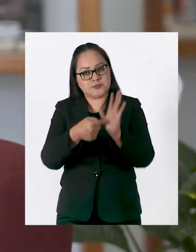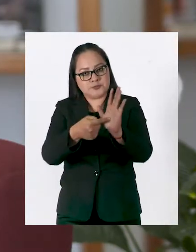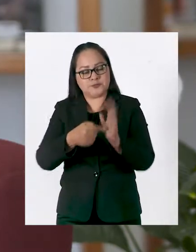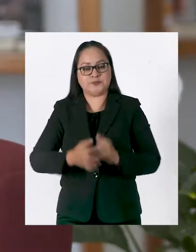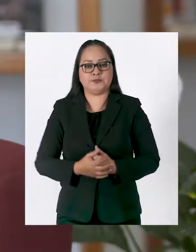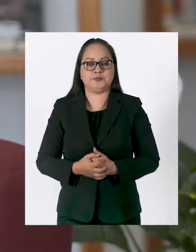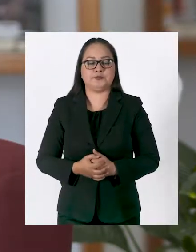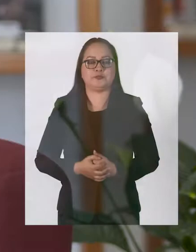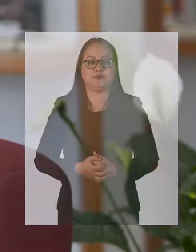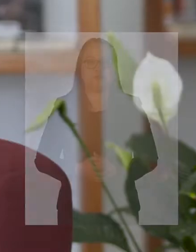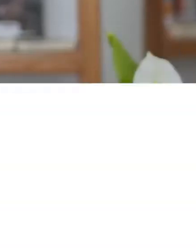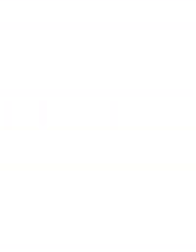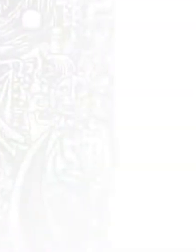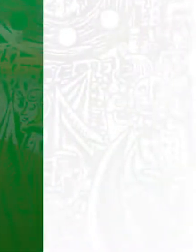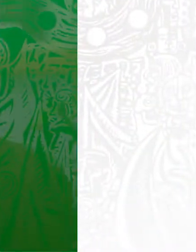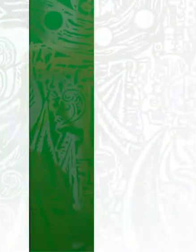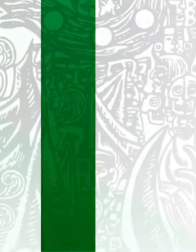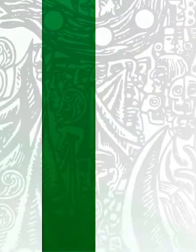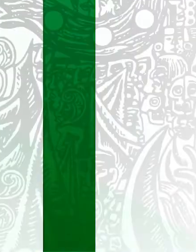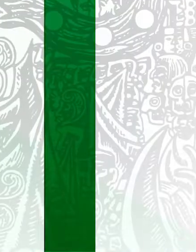Grupo Parlamentario de Morena?